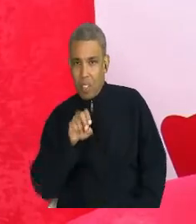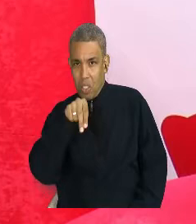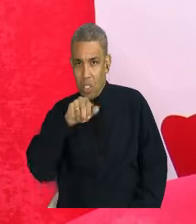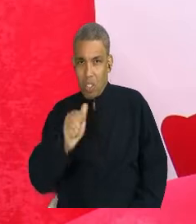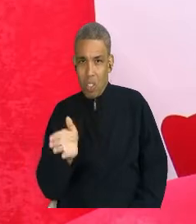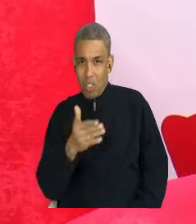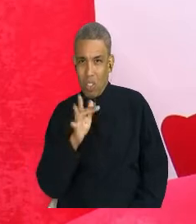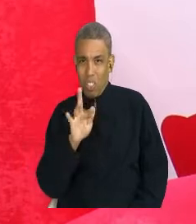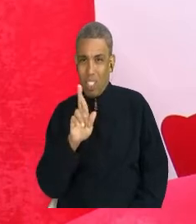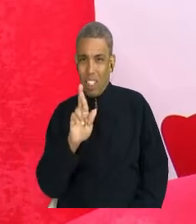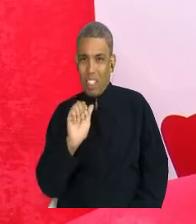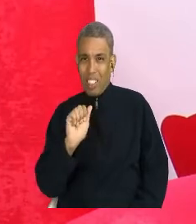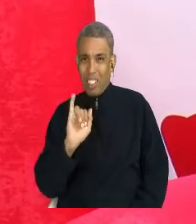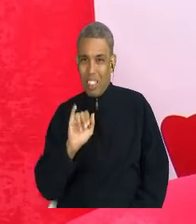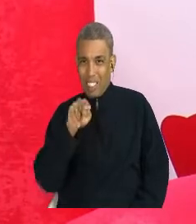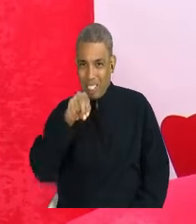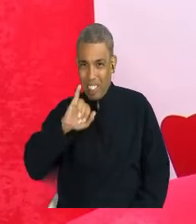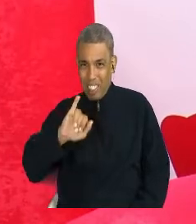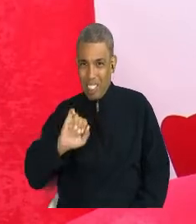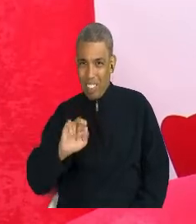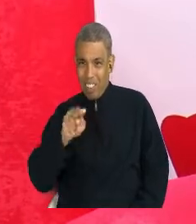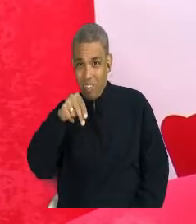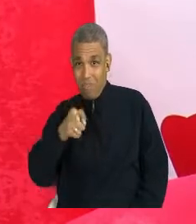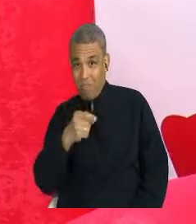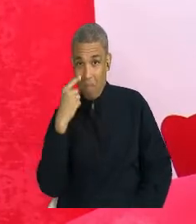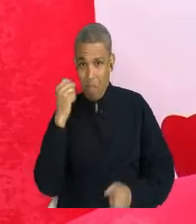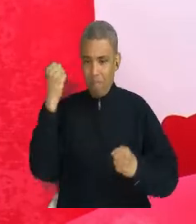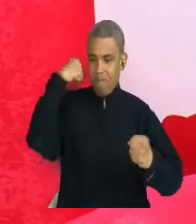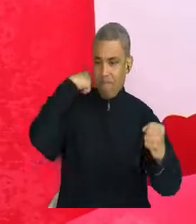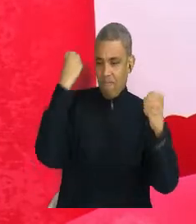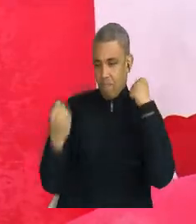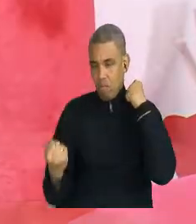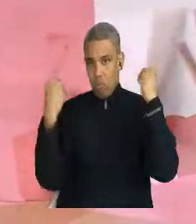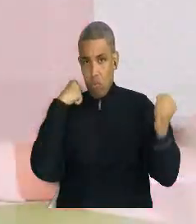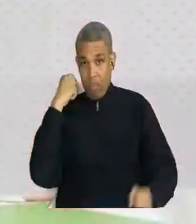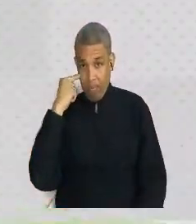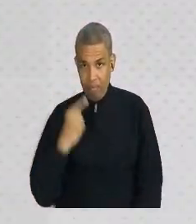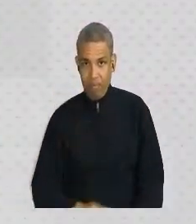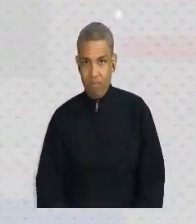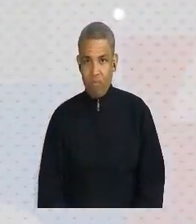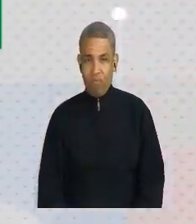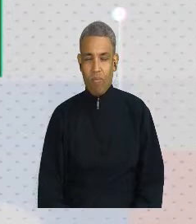gota de esta manera. Les dejo estas rutinitas para que ustedes las hagan desde su casa.